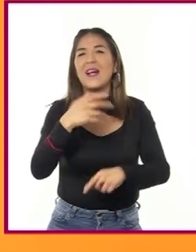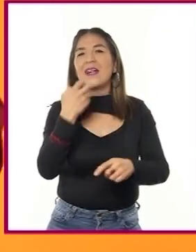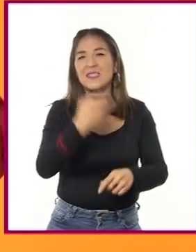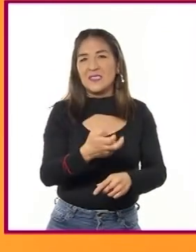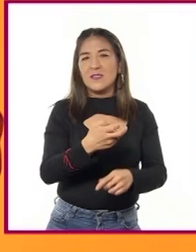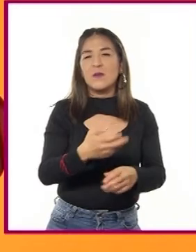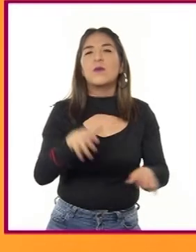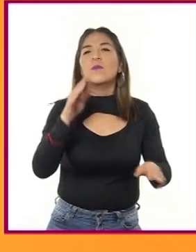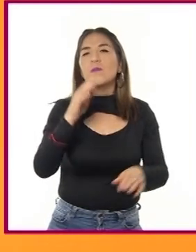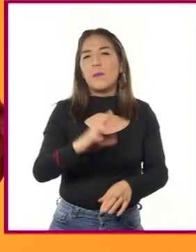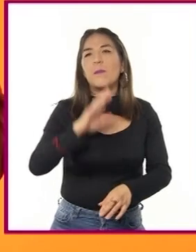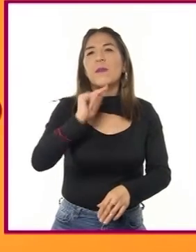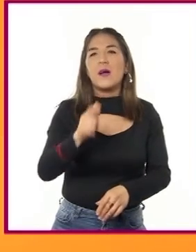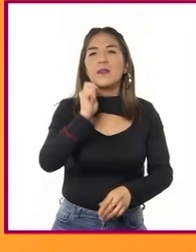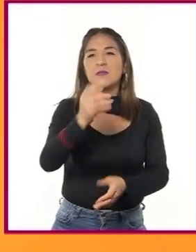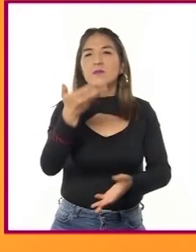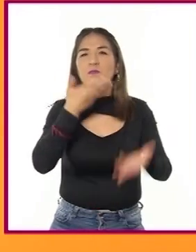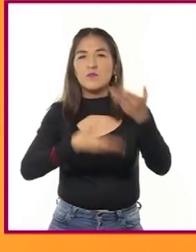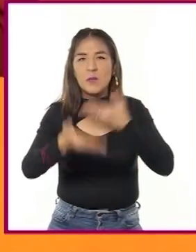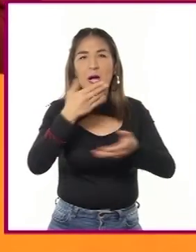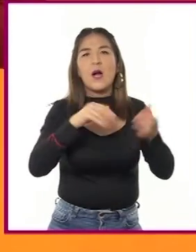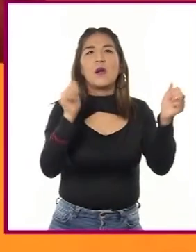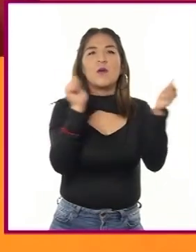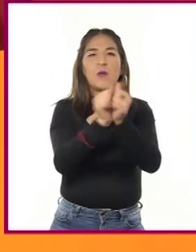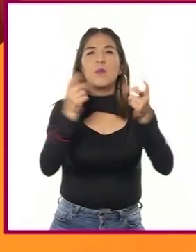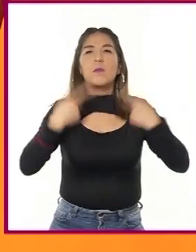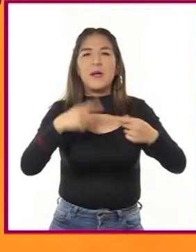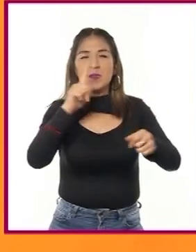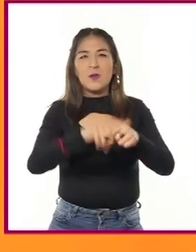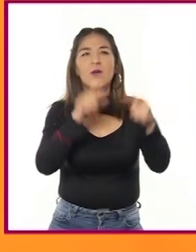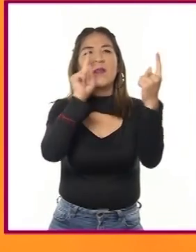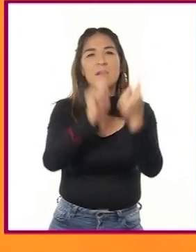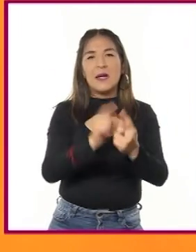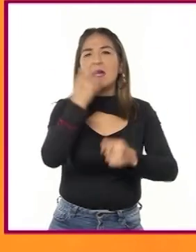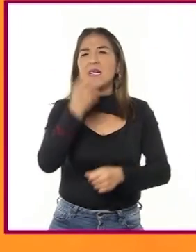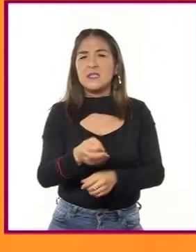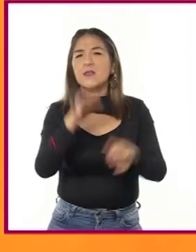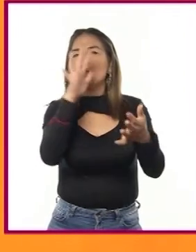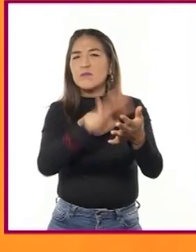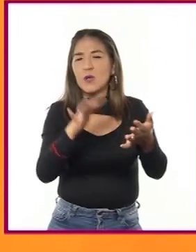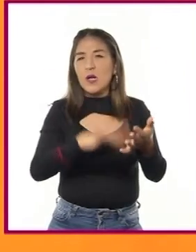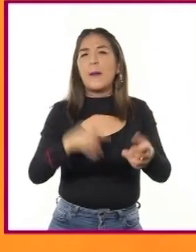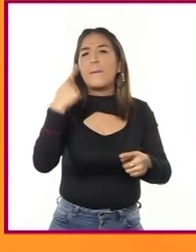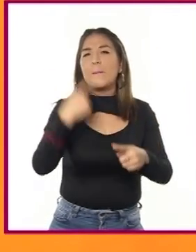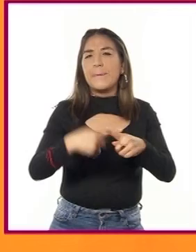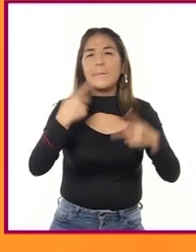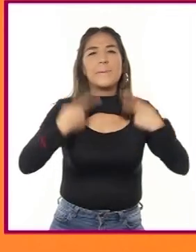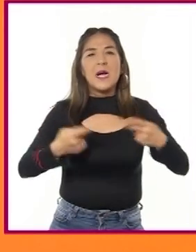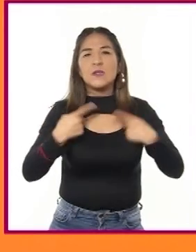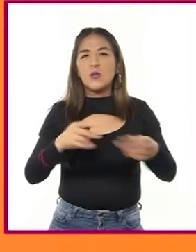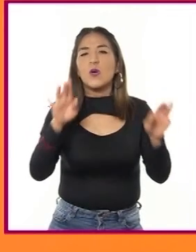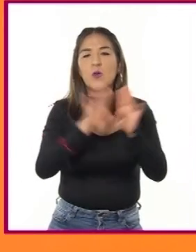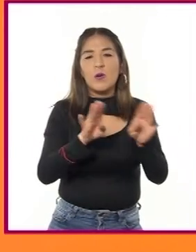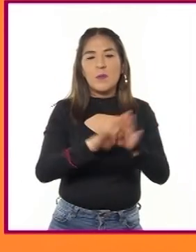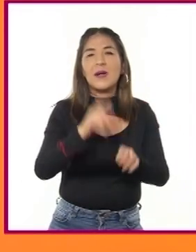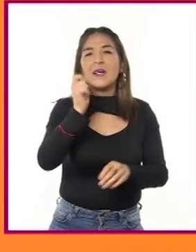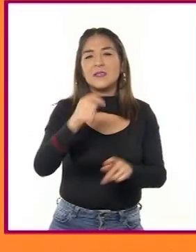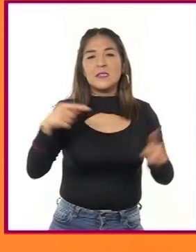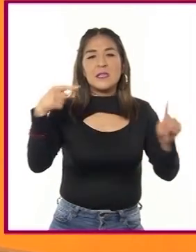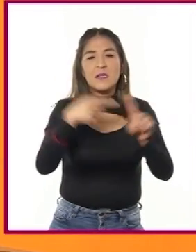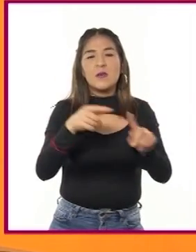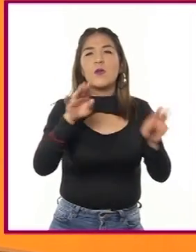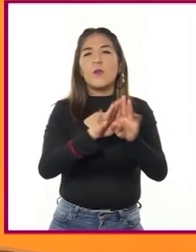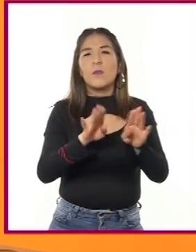les resulta mejor un diálogo en persona. En esta novela, la protagonista decide generar un perfil con